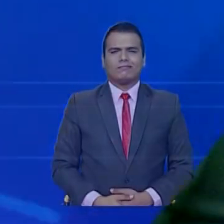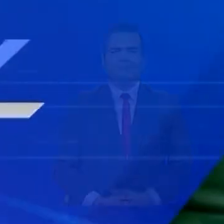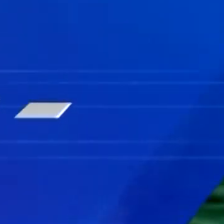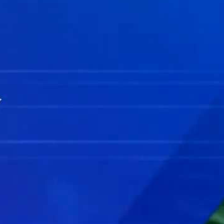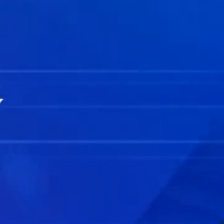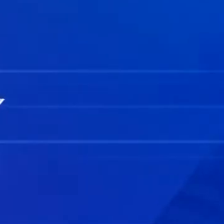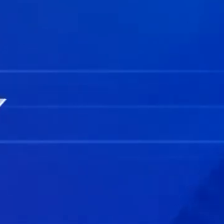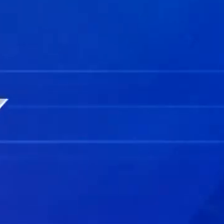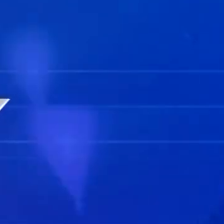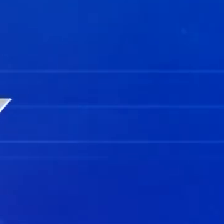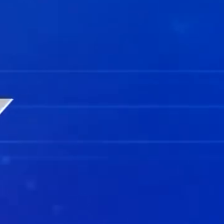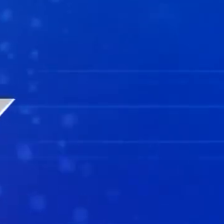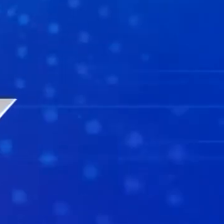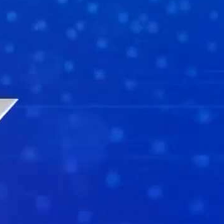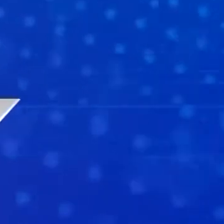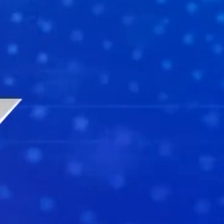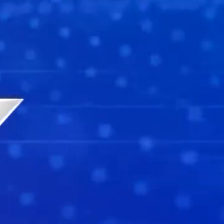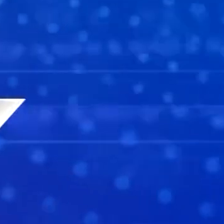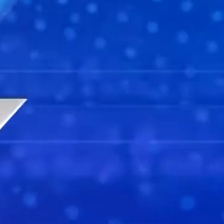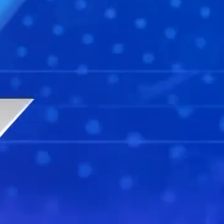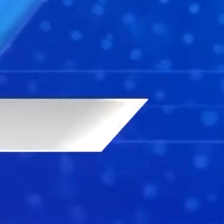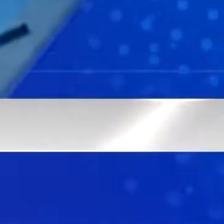En la jugada con Dinas.